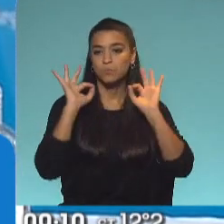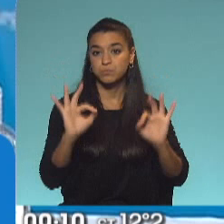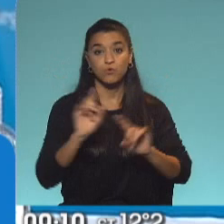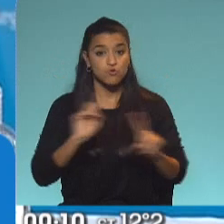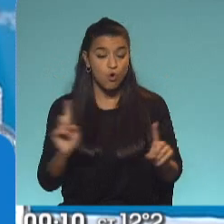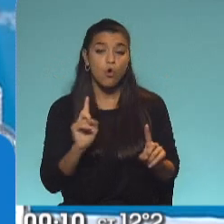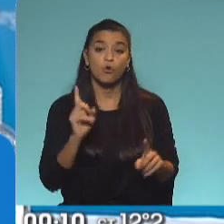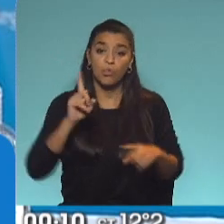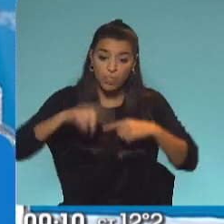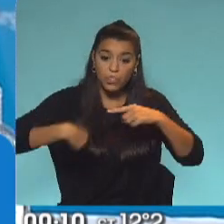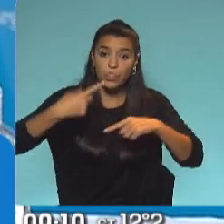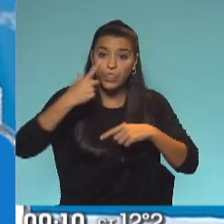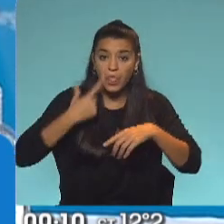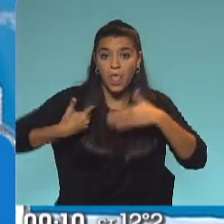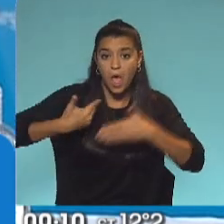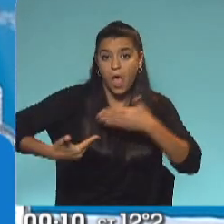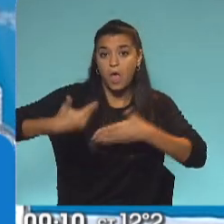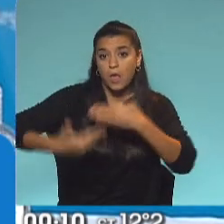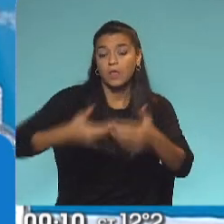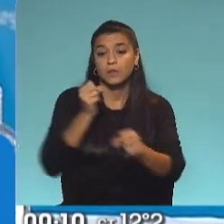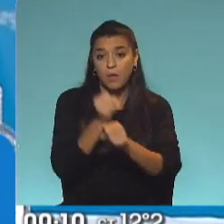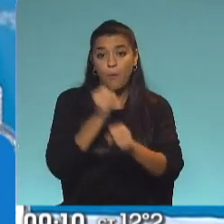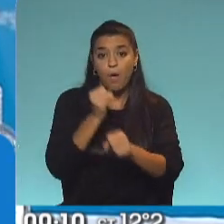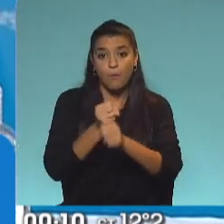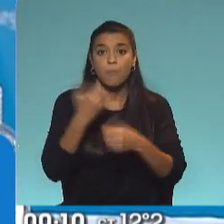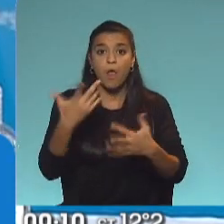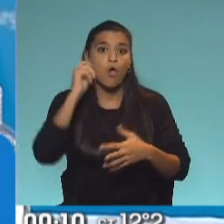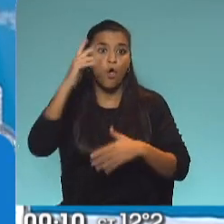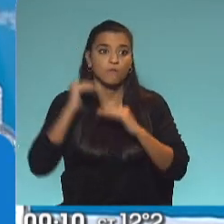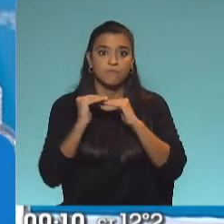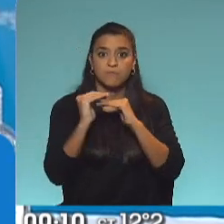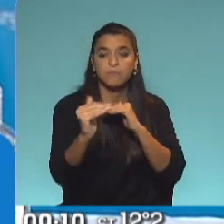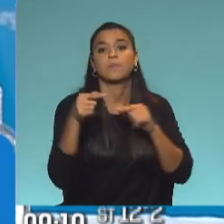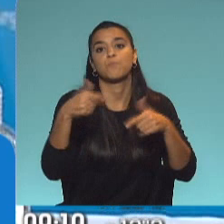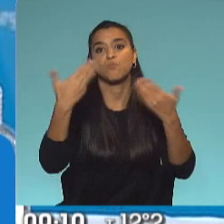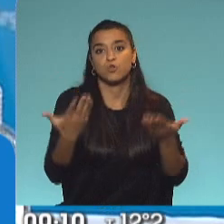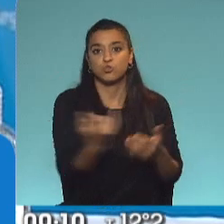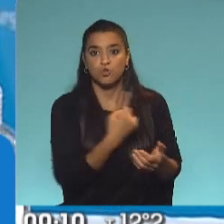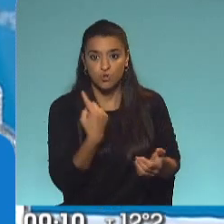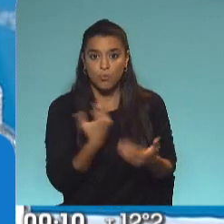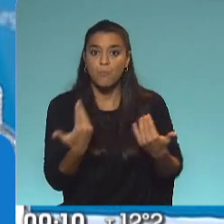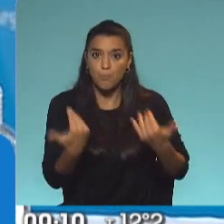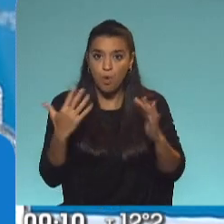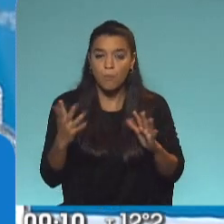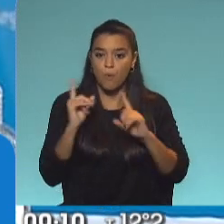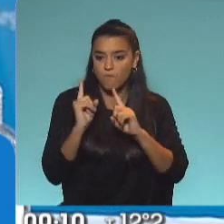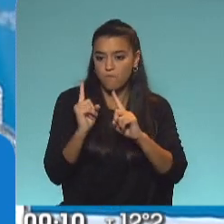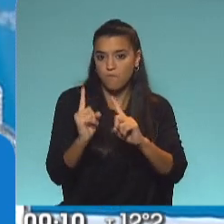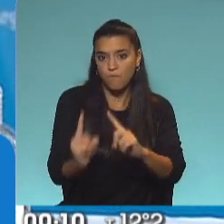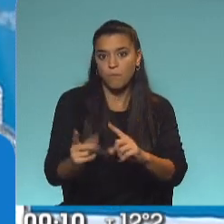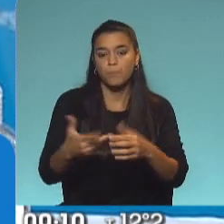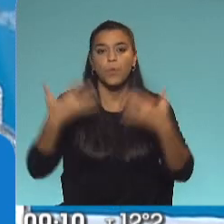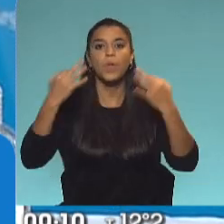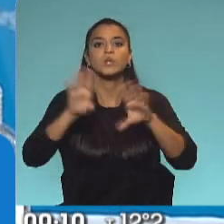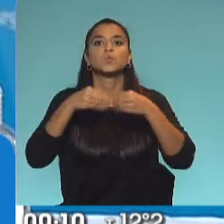cada uno de los días que seguimos trabajando para sostener este logro es el motivo por el cual podemos persistir en el